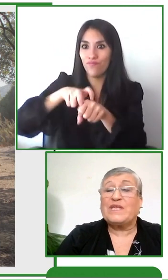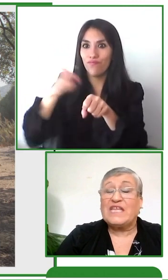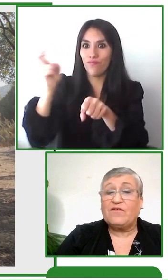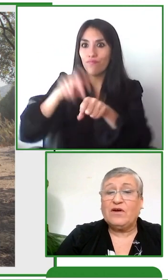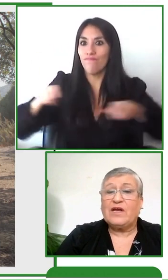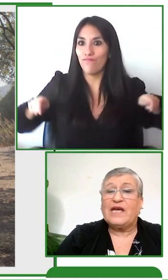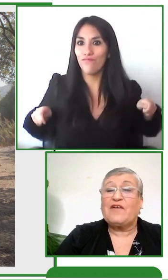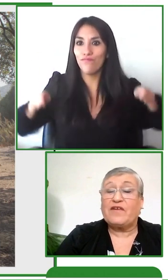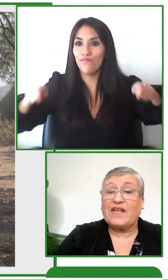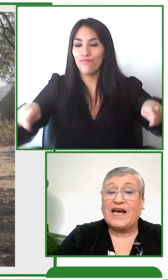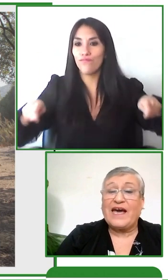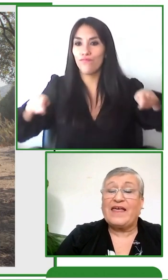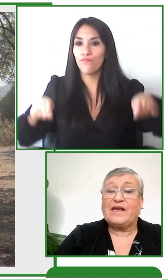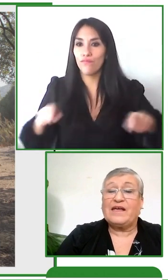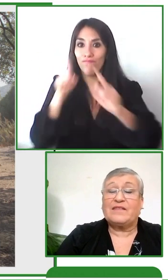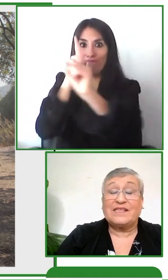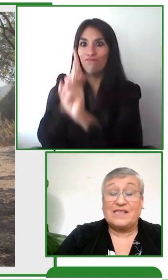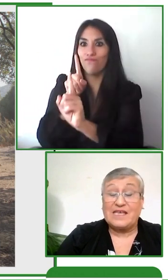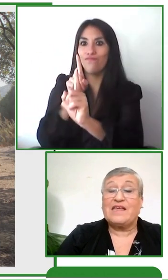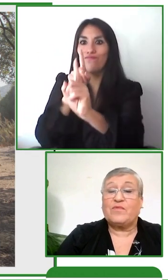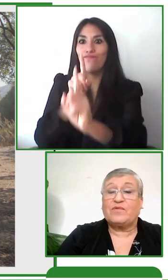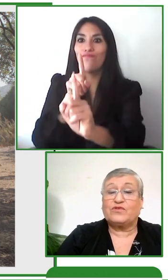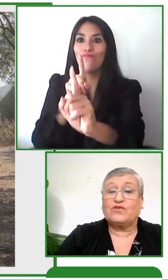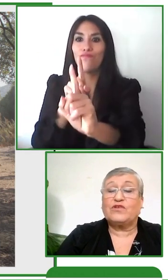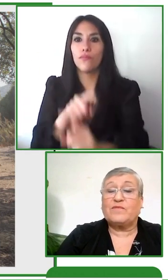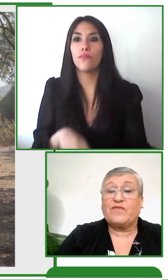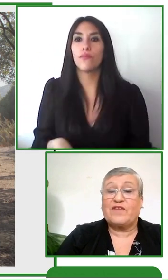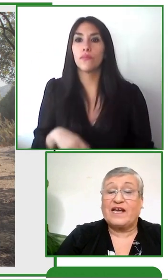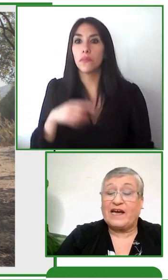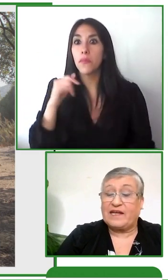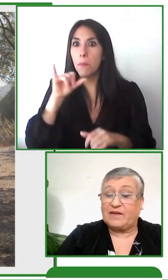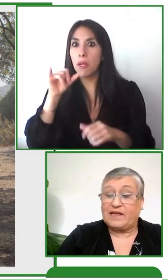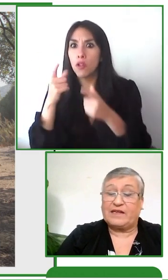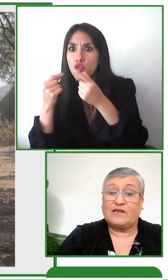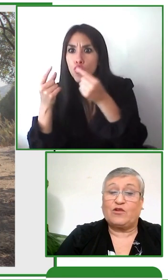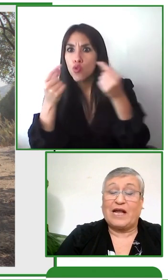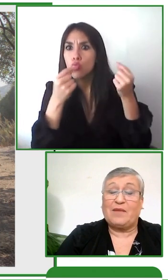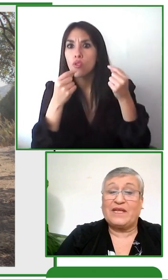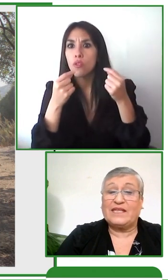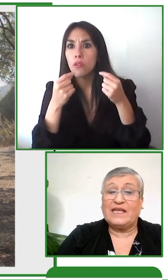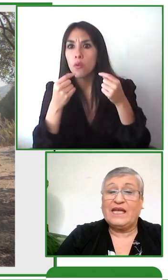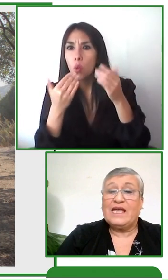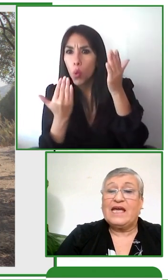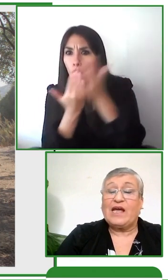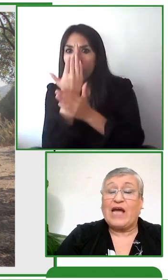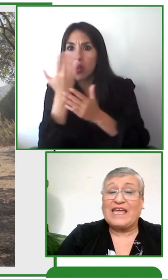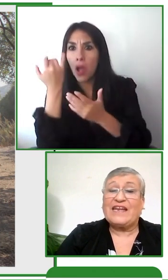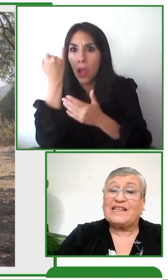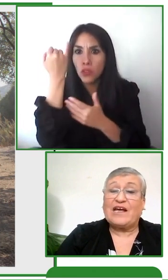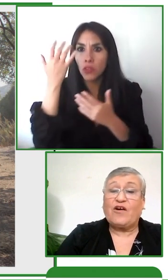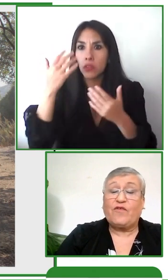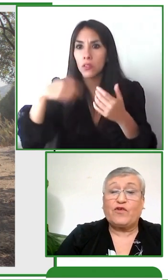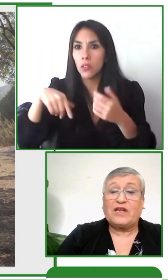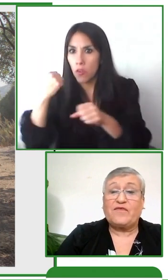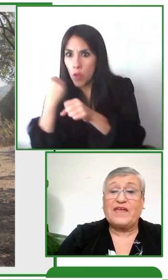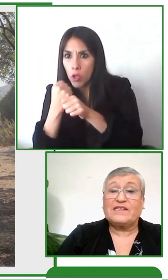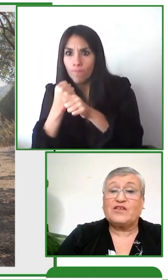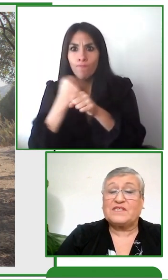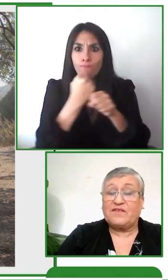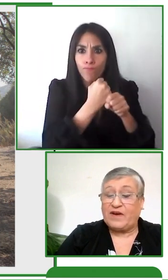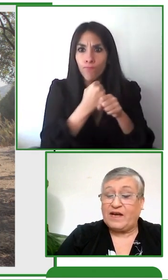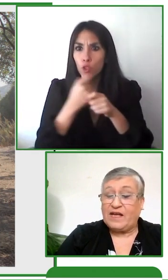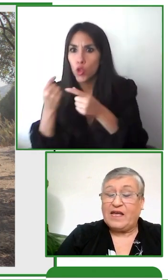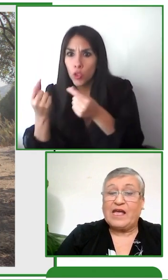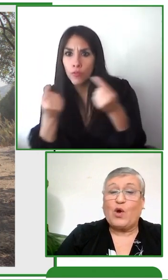armado intuitivo, es fabricada, diseñada por nosotros y fabricada localmente. Aquí en esta fotografía